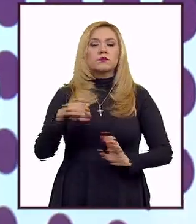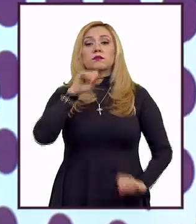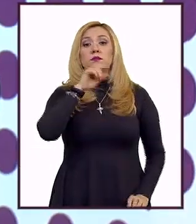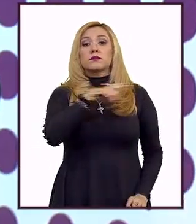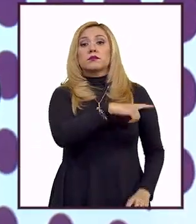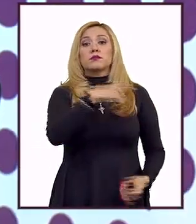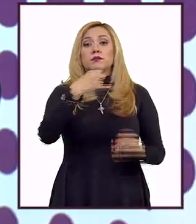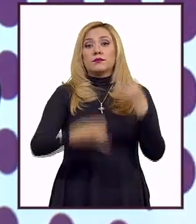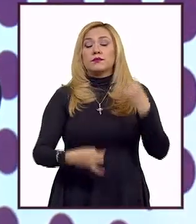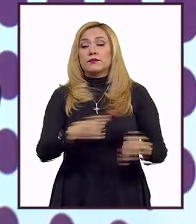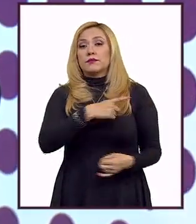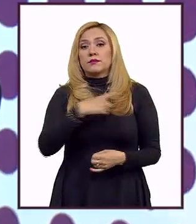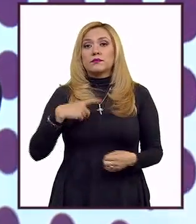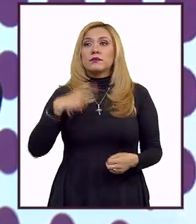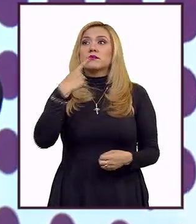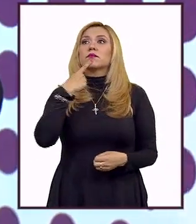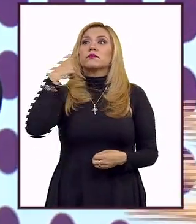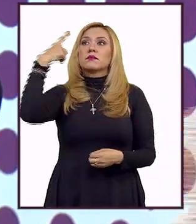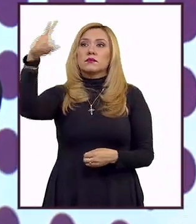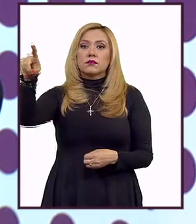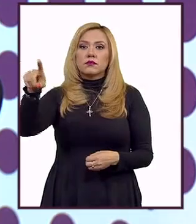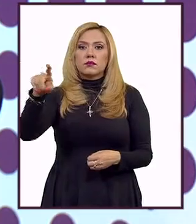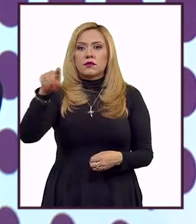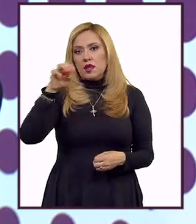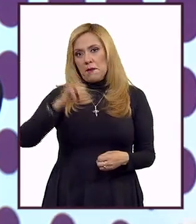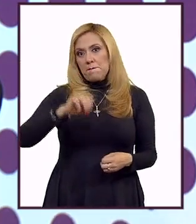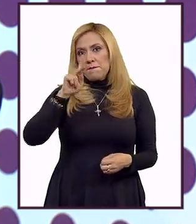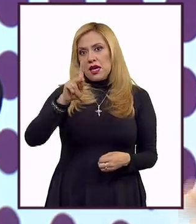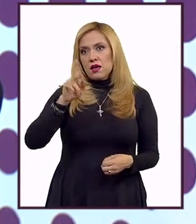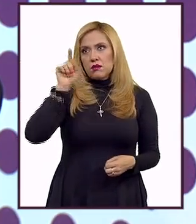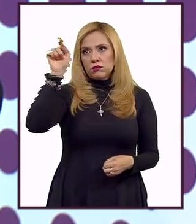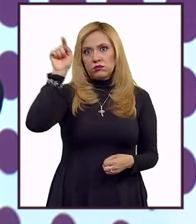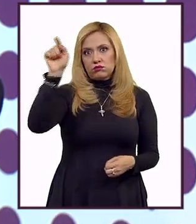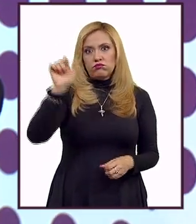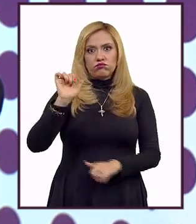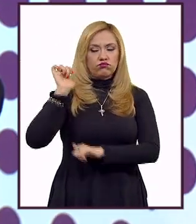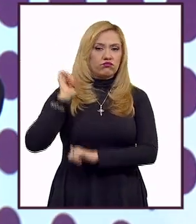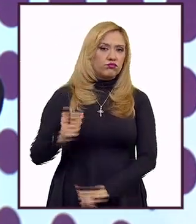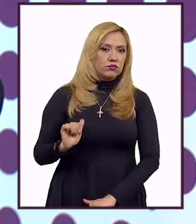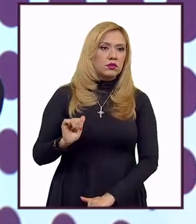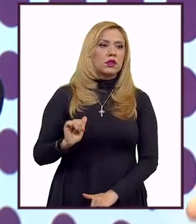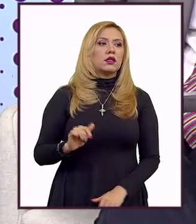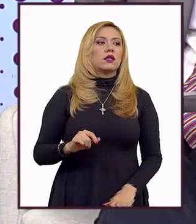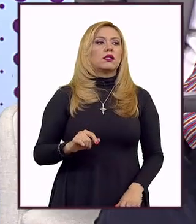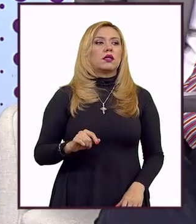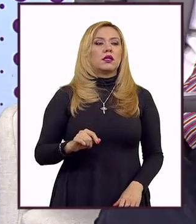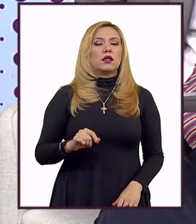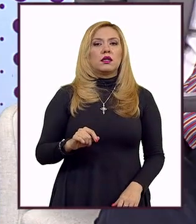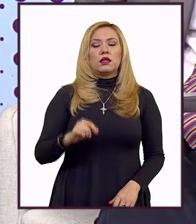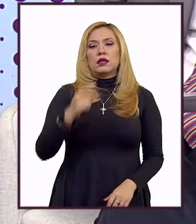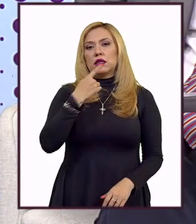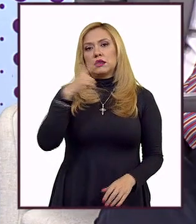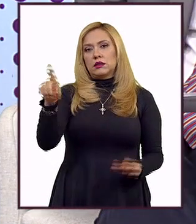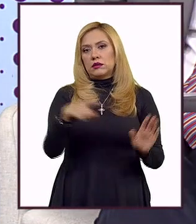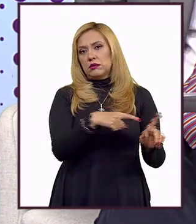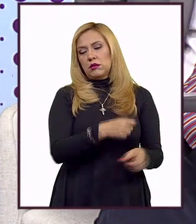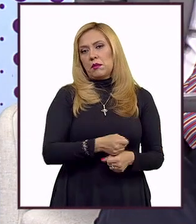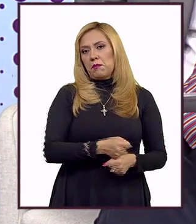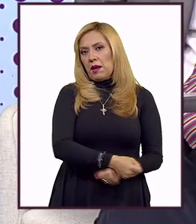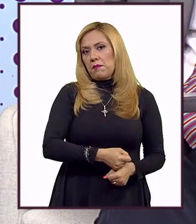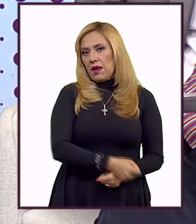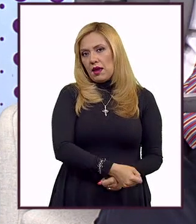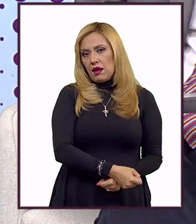juez tiene que denunciar ante el Ministerio Público, ante la autoridad competente, el delito de tortura. Y